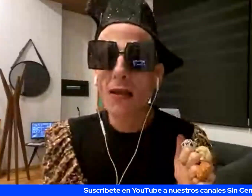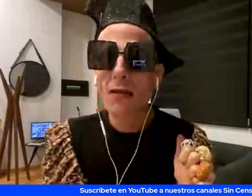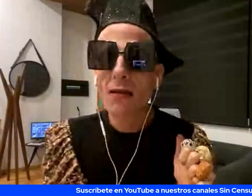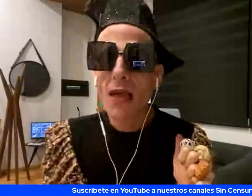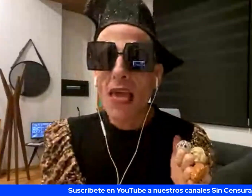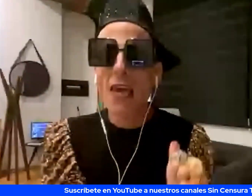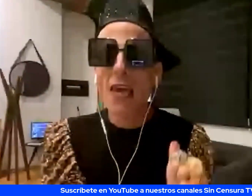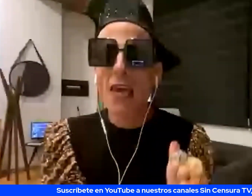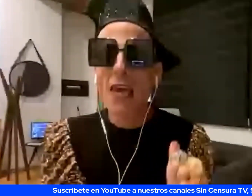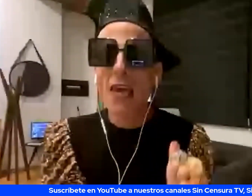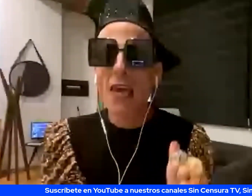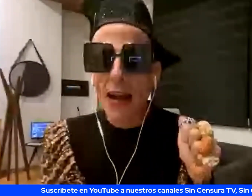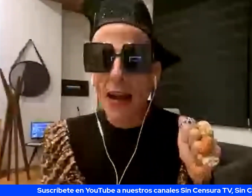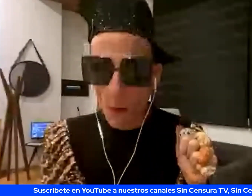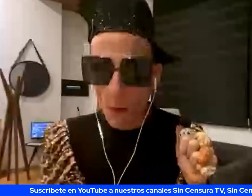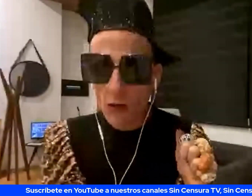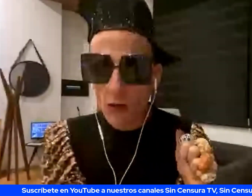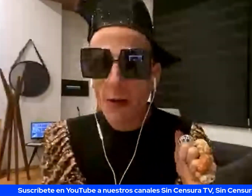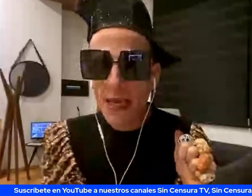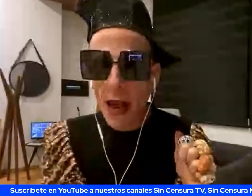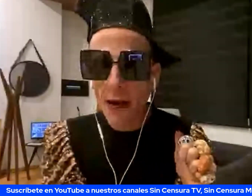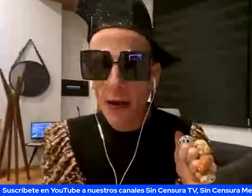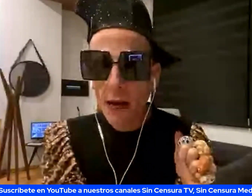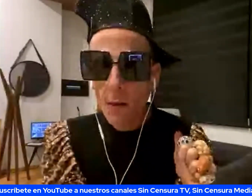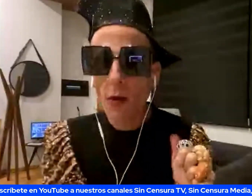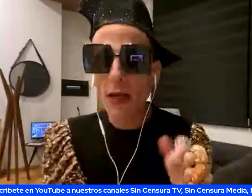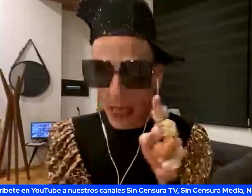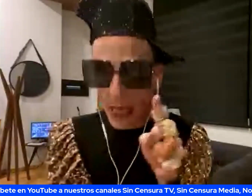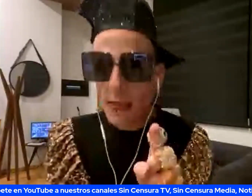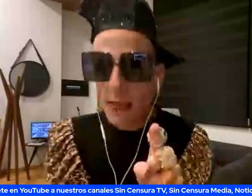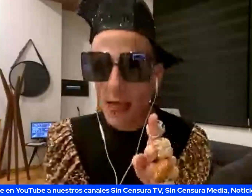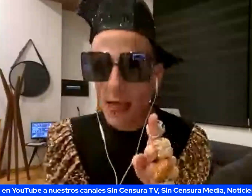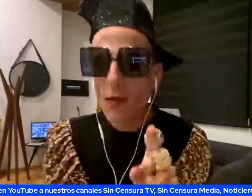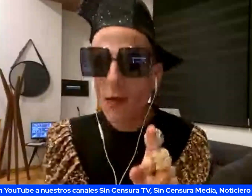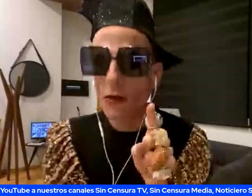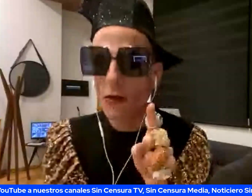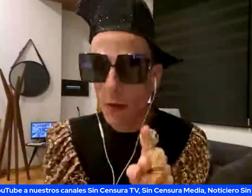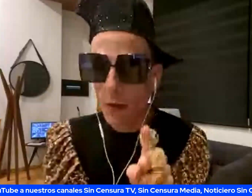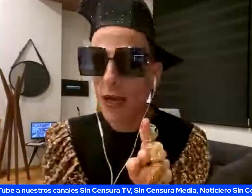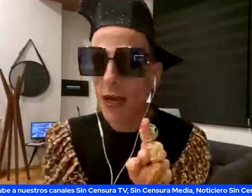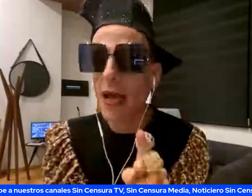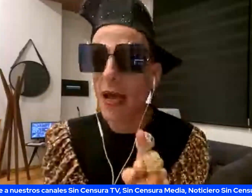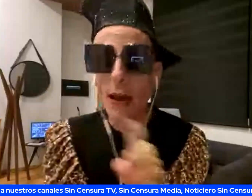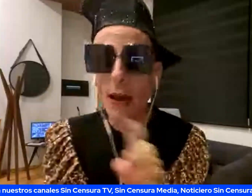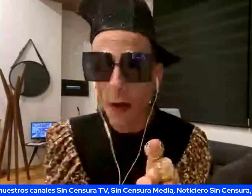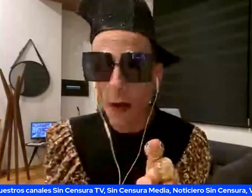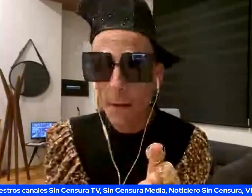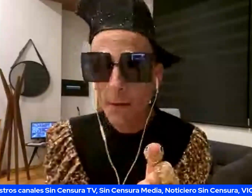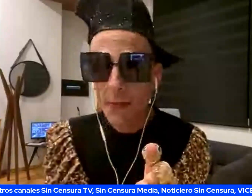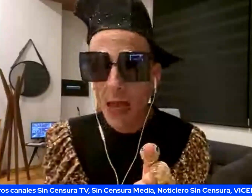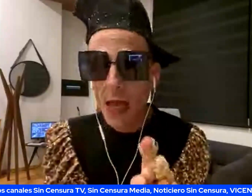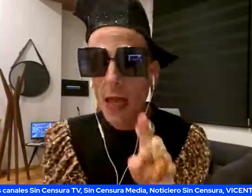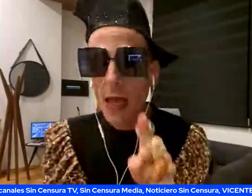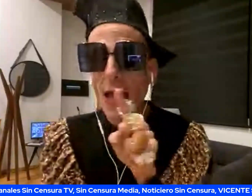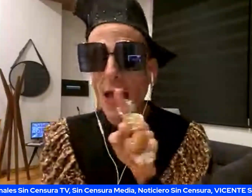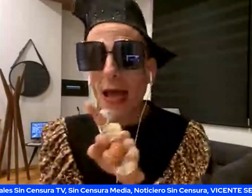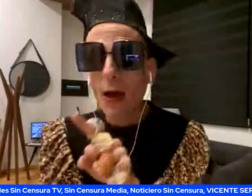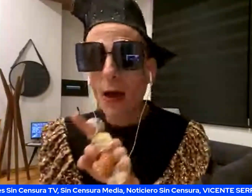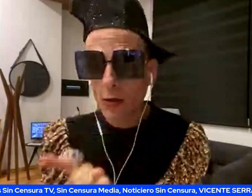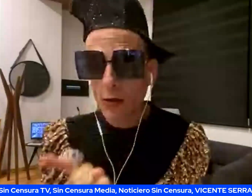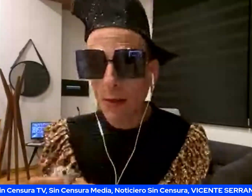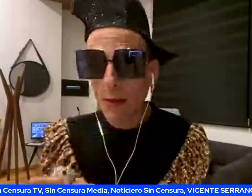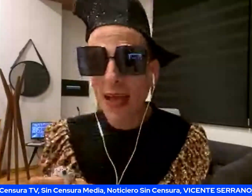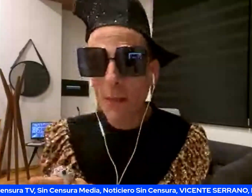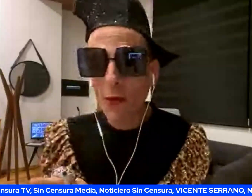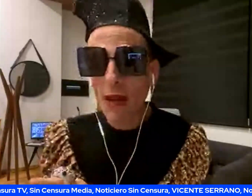brutal. Y van a buscar, como no sabrían, porque este es el riesgo de que los dejemos regresar a algo,